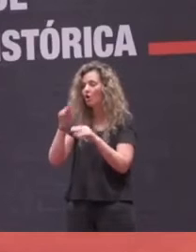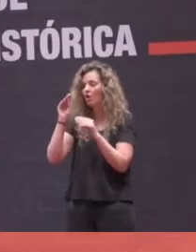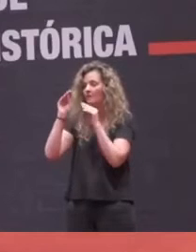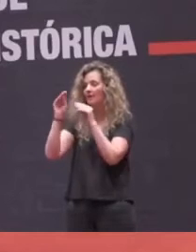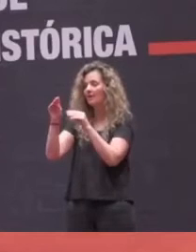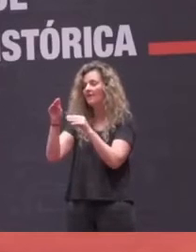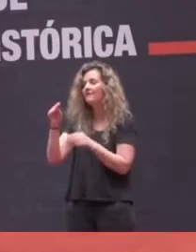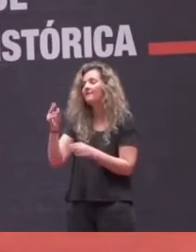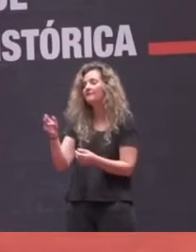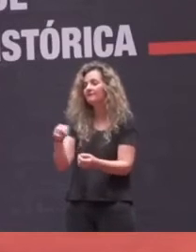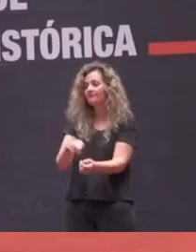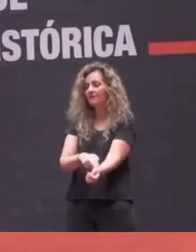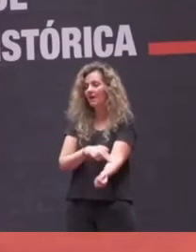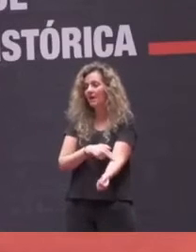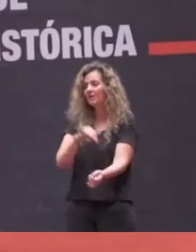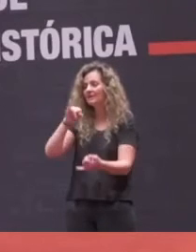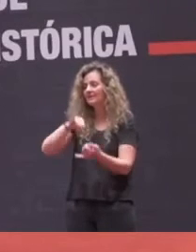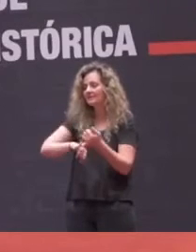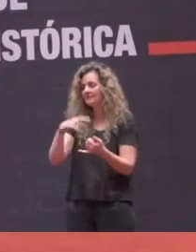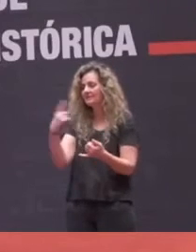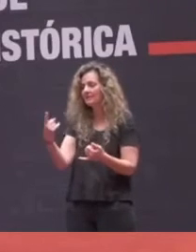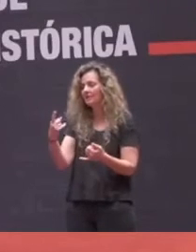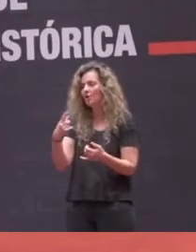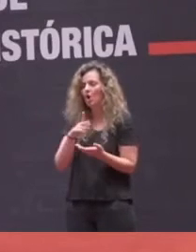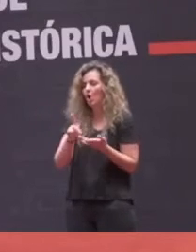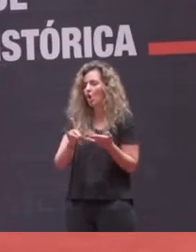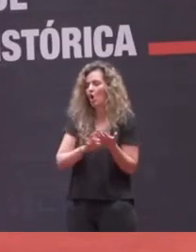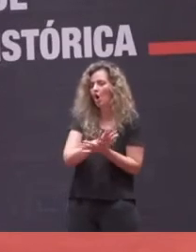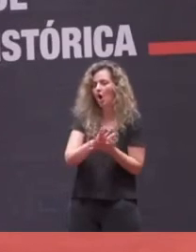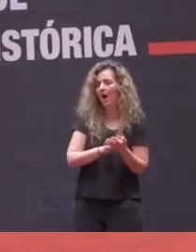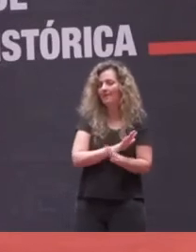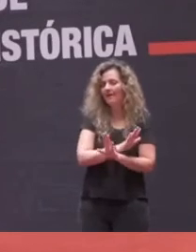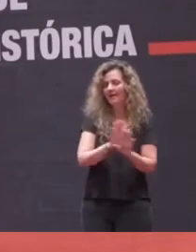esposa. No aparece por ningún lado referencia alguna